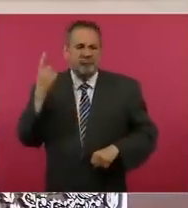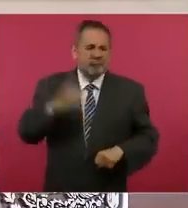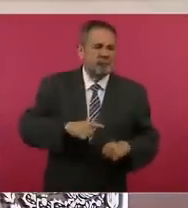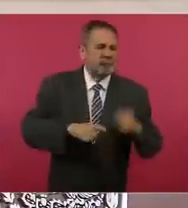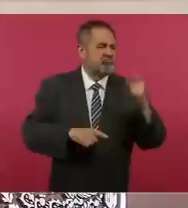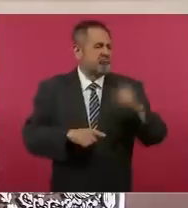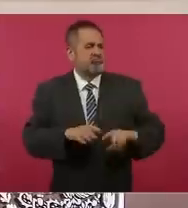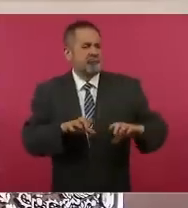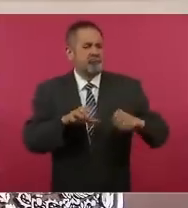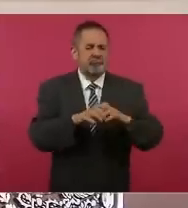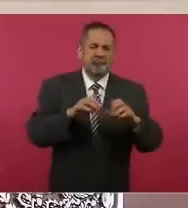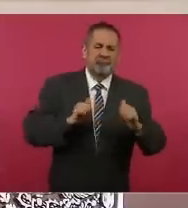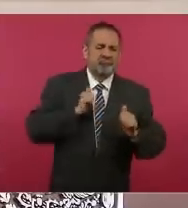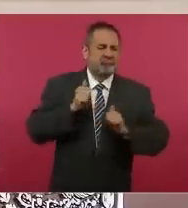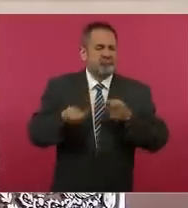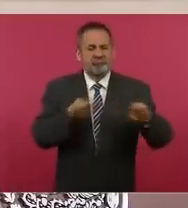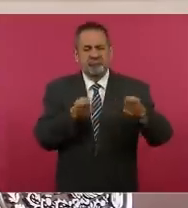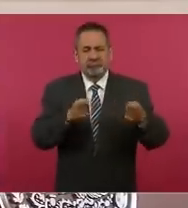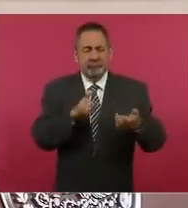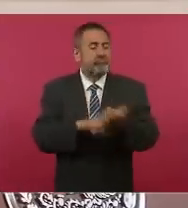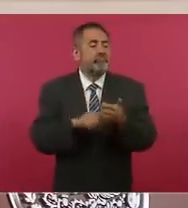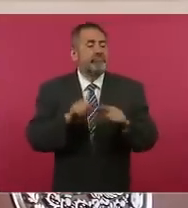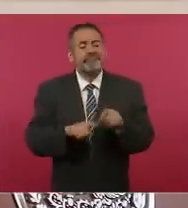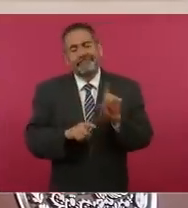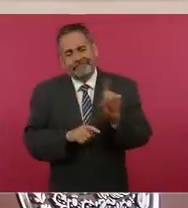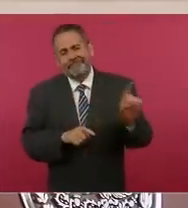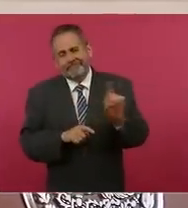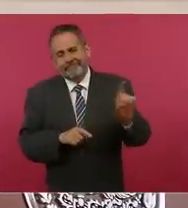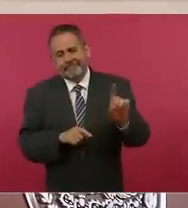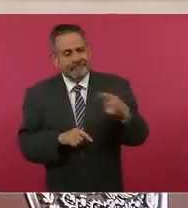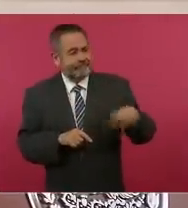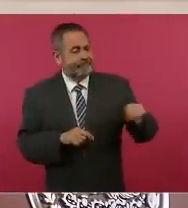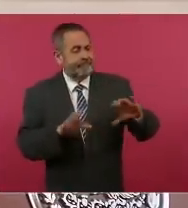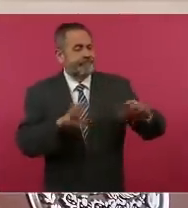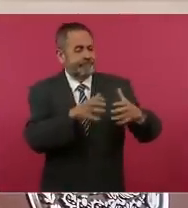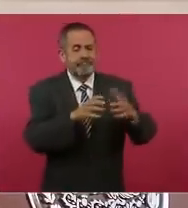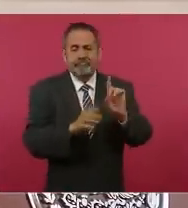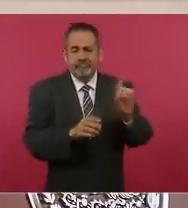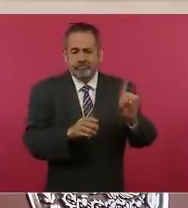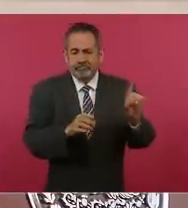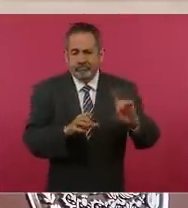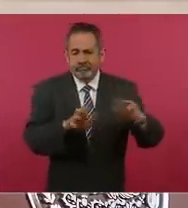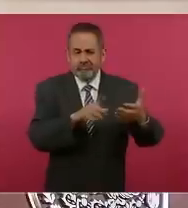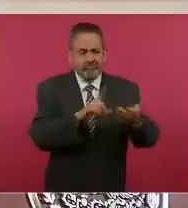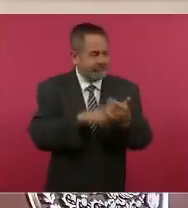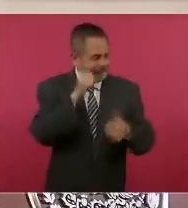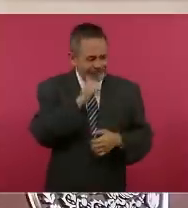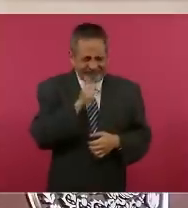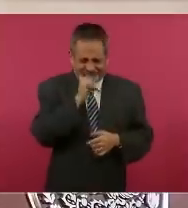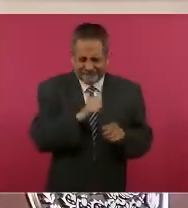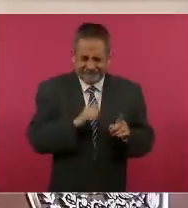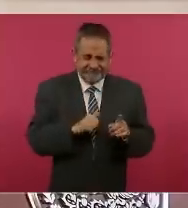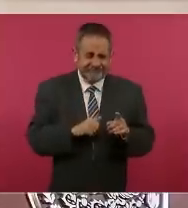lo impulsa la derecha del conservadurismo siempre